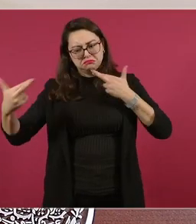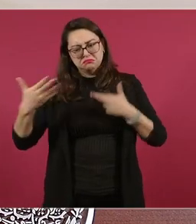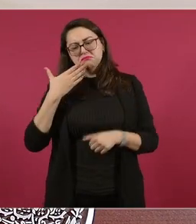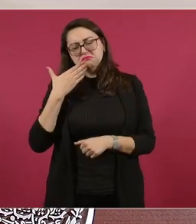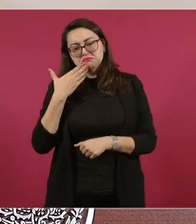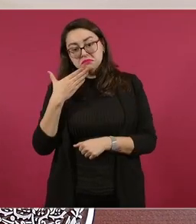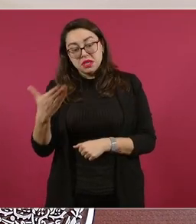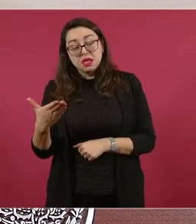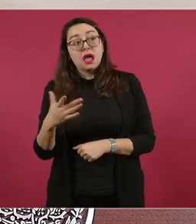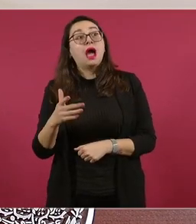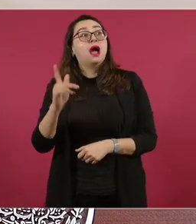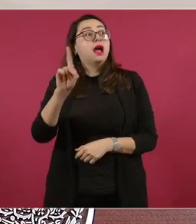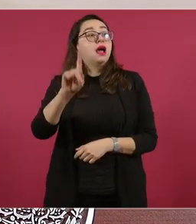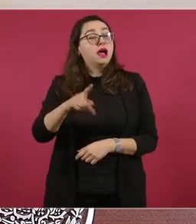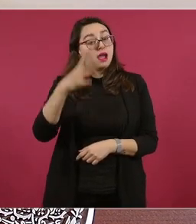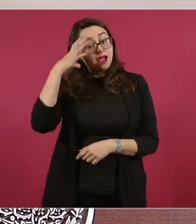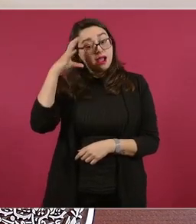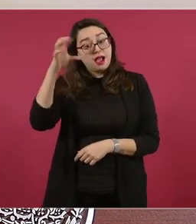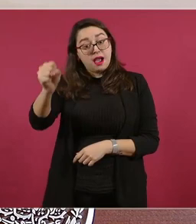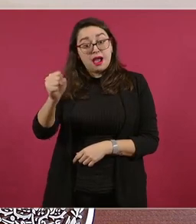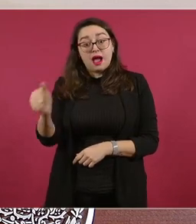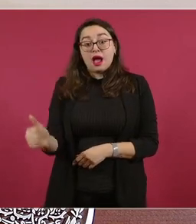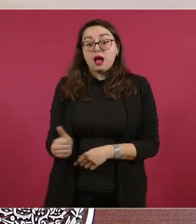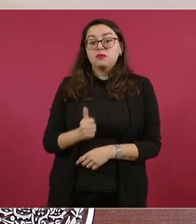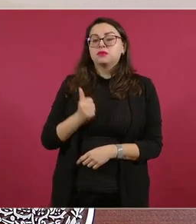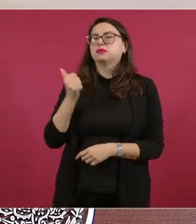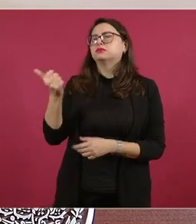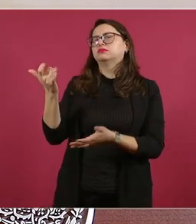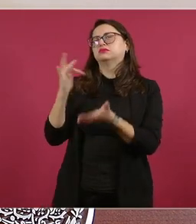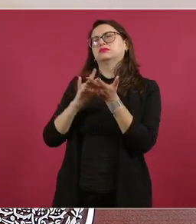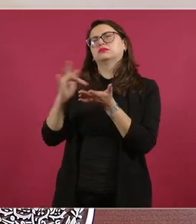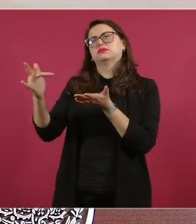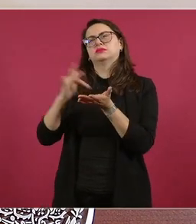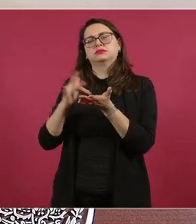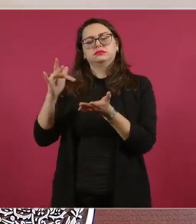China porque están cumpliendo